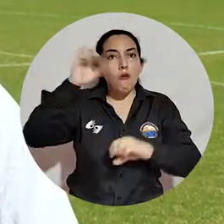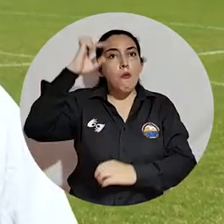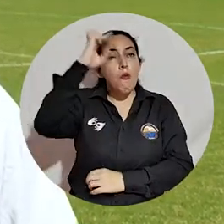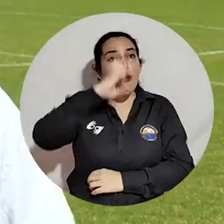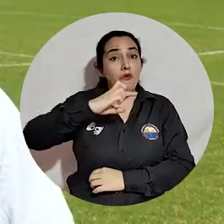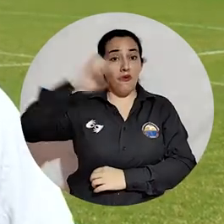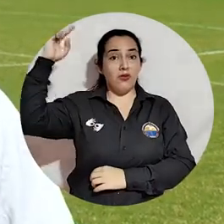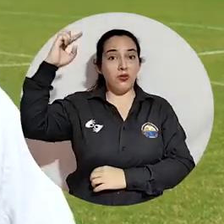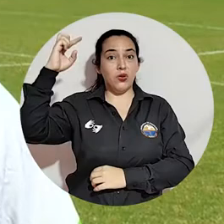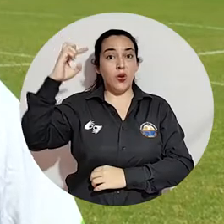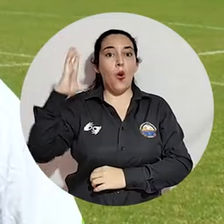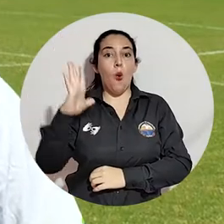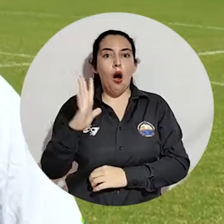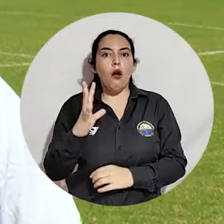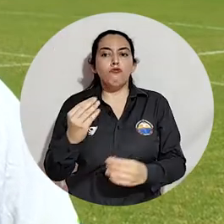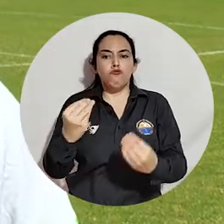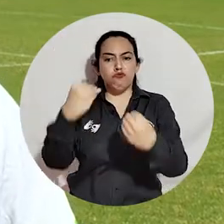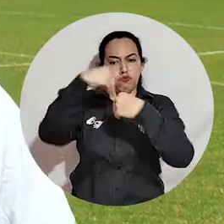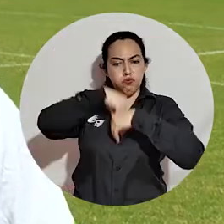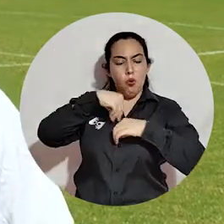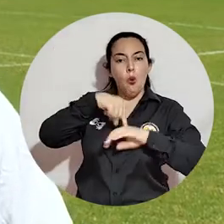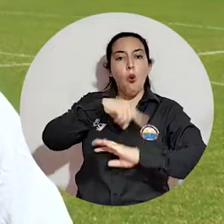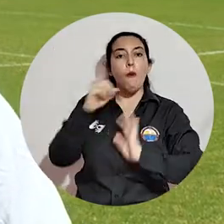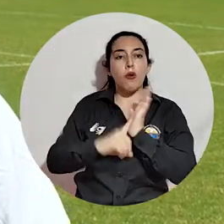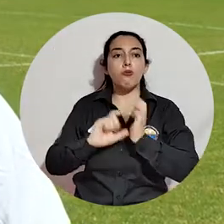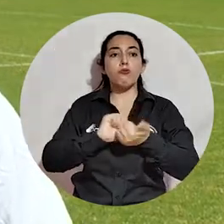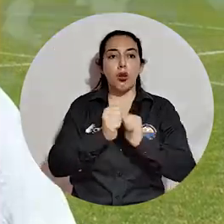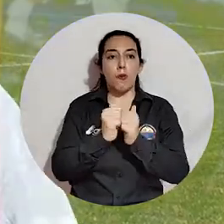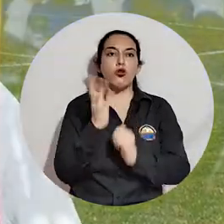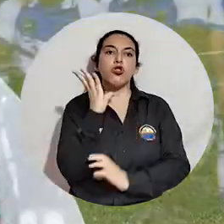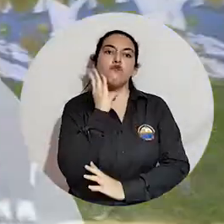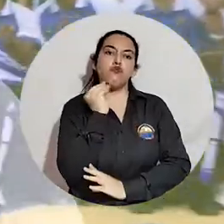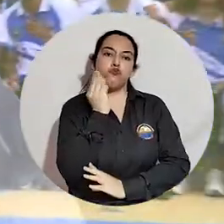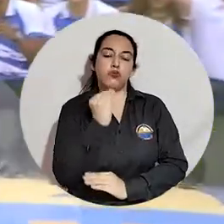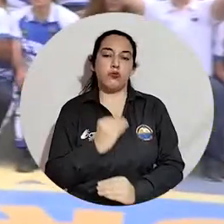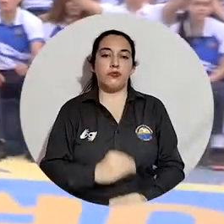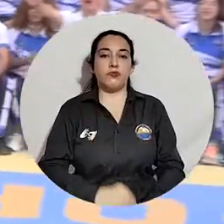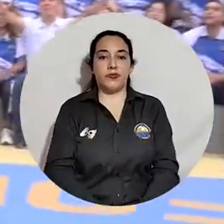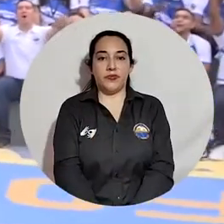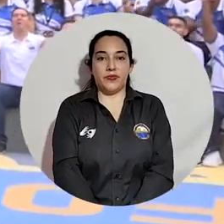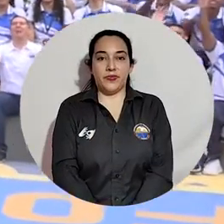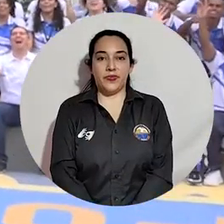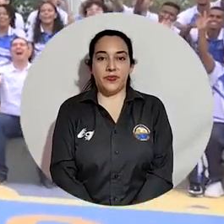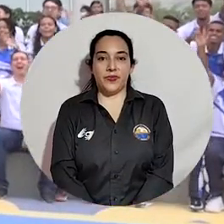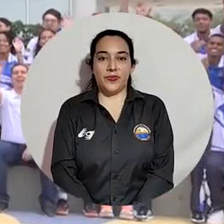ese anhelado título de profesional lleguen con esas herramientas que el deporte inculca.